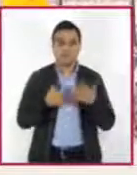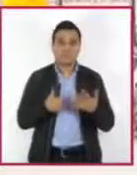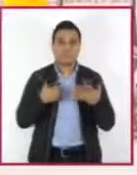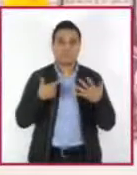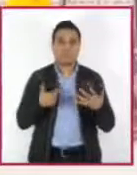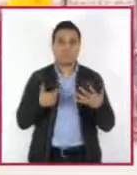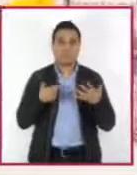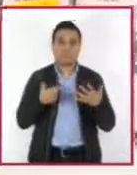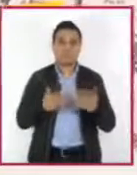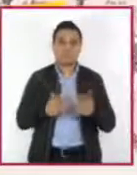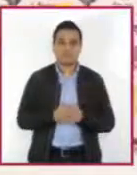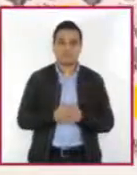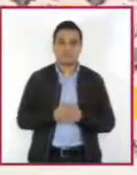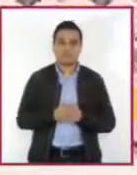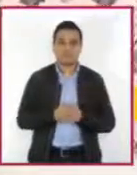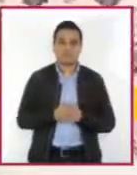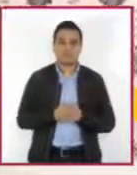ocho.